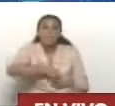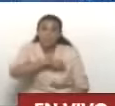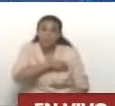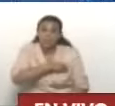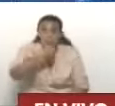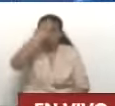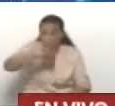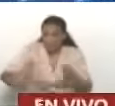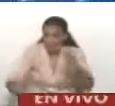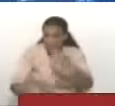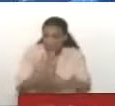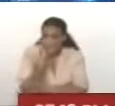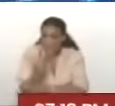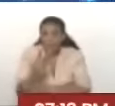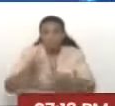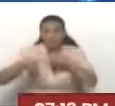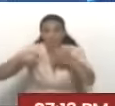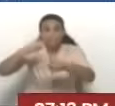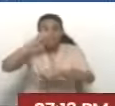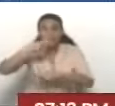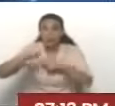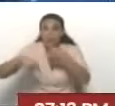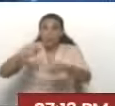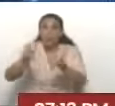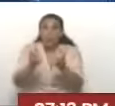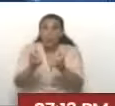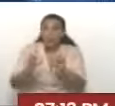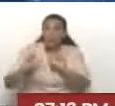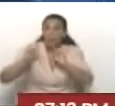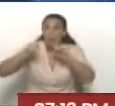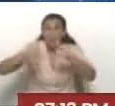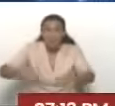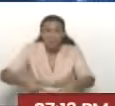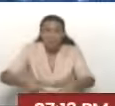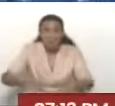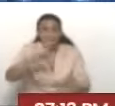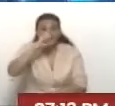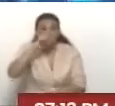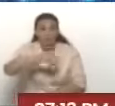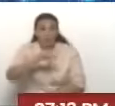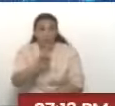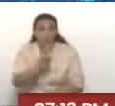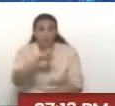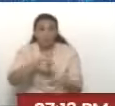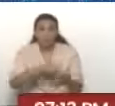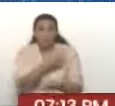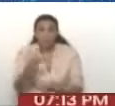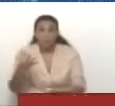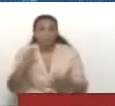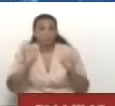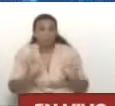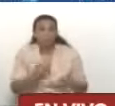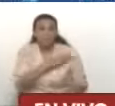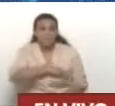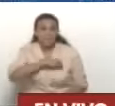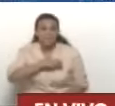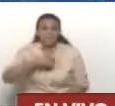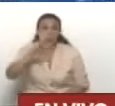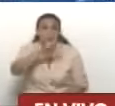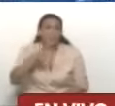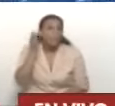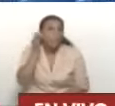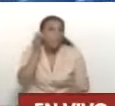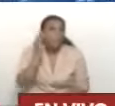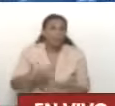misiones de nueva generación que han arrancado con una fuerza increíble. La gran misión Venezuela Mujer,